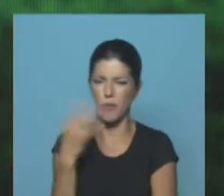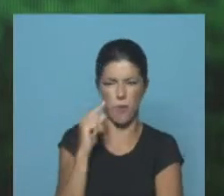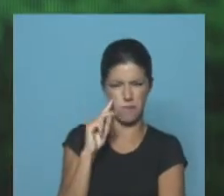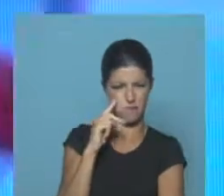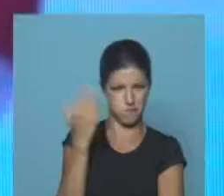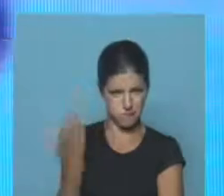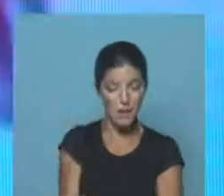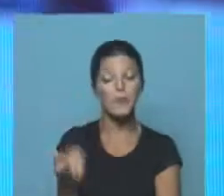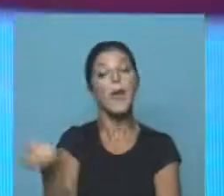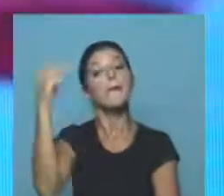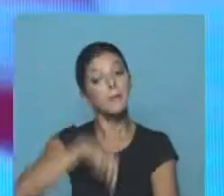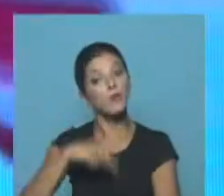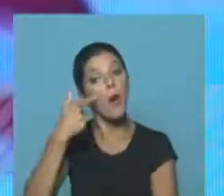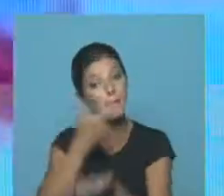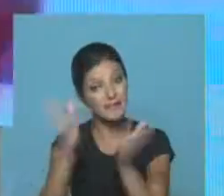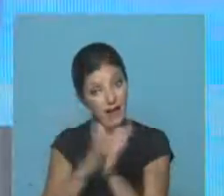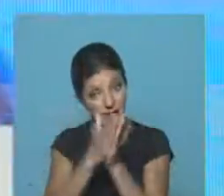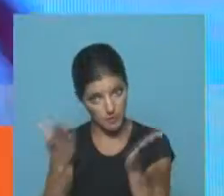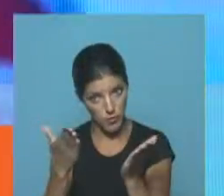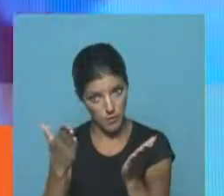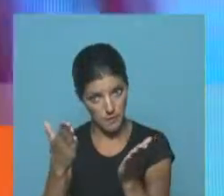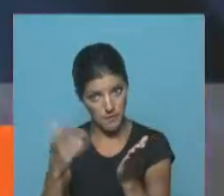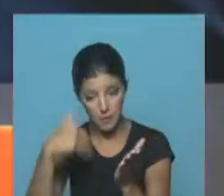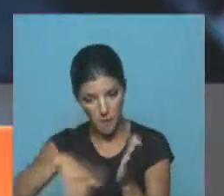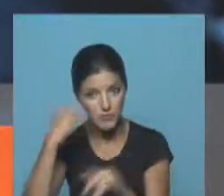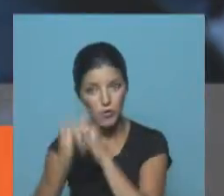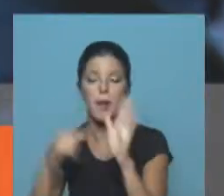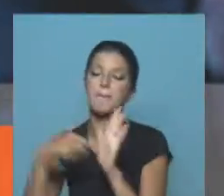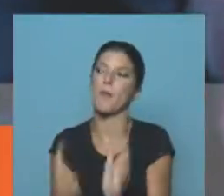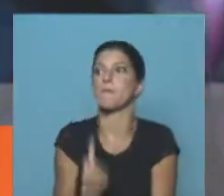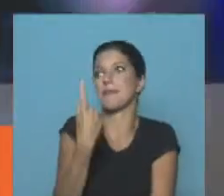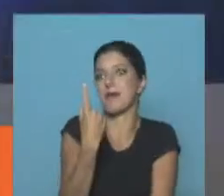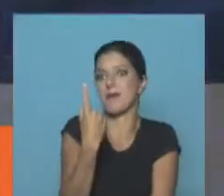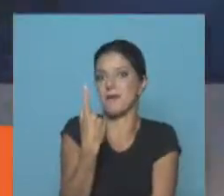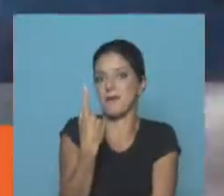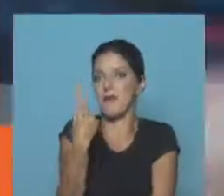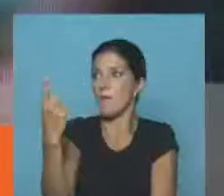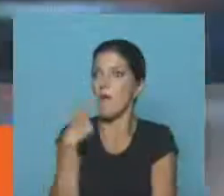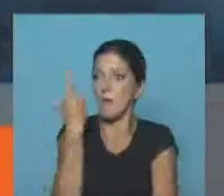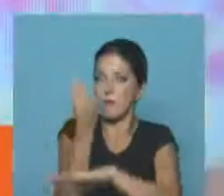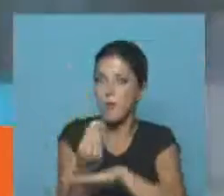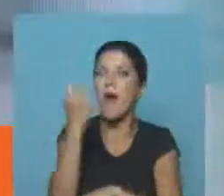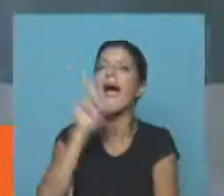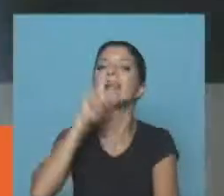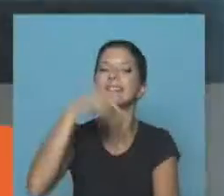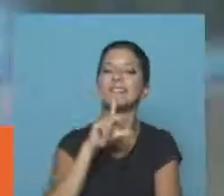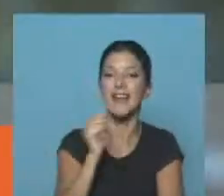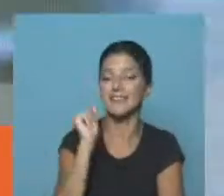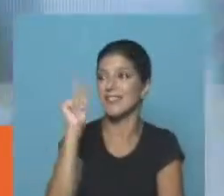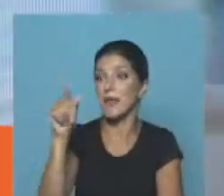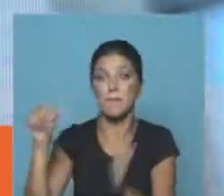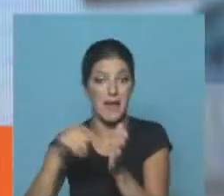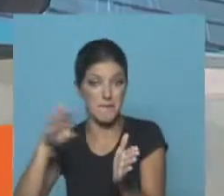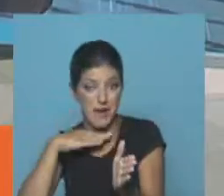libro El continente dormido, del que vamos a hablar en un ratito. Primero, naturalmente, viviendo en Atlanta, siendo mexicano, no puedo menos que